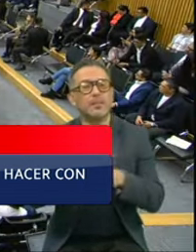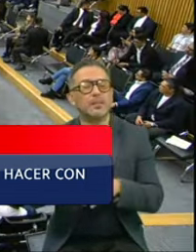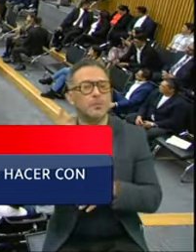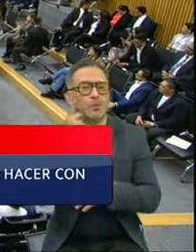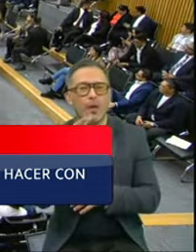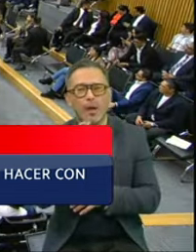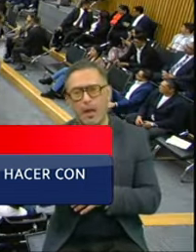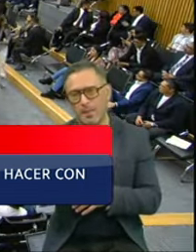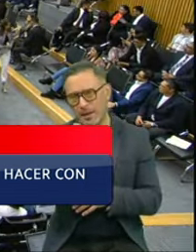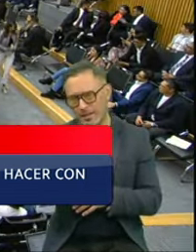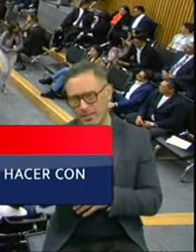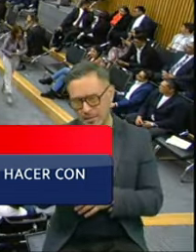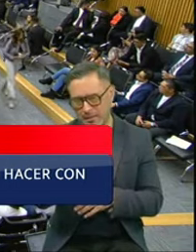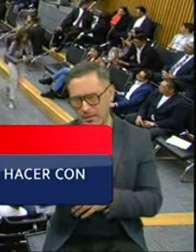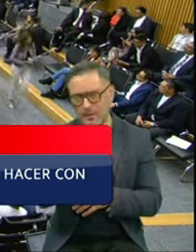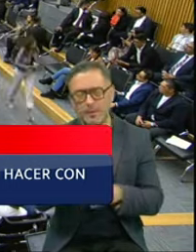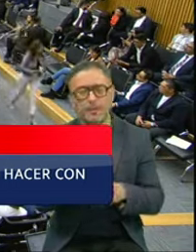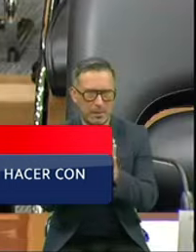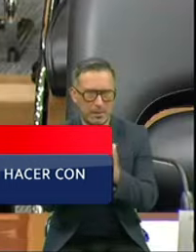ningún límite, pues.